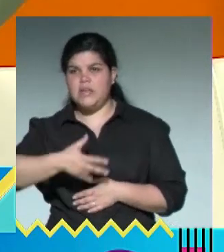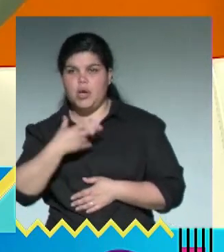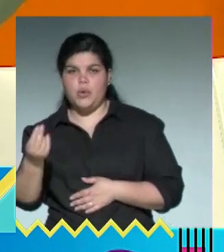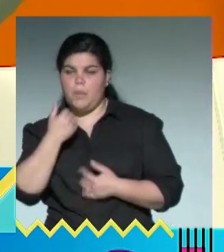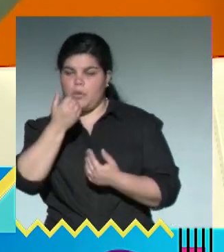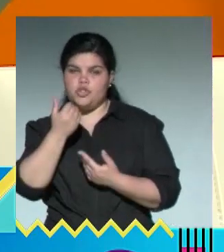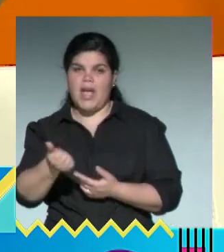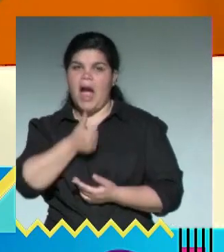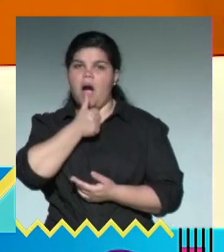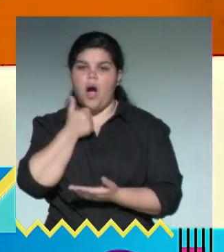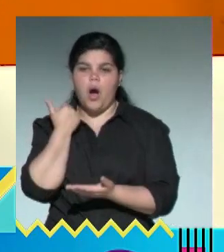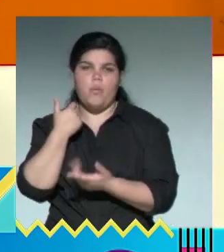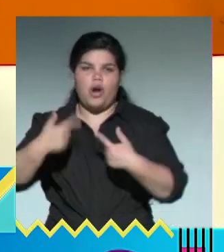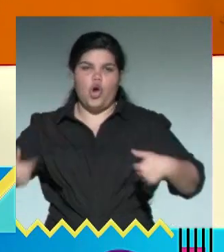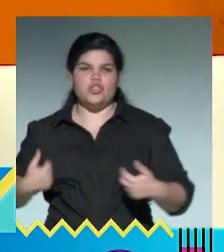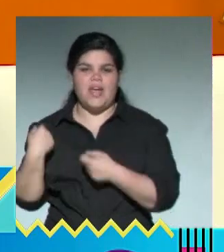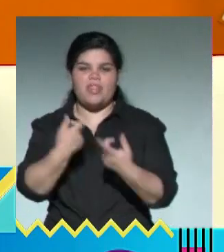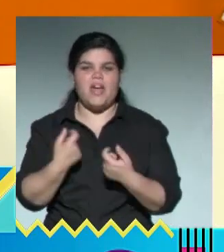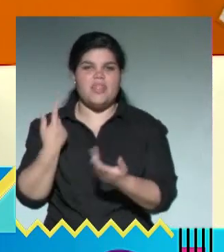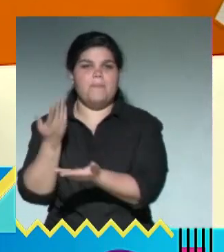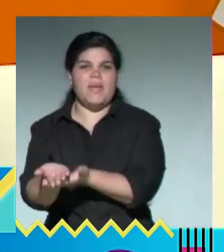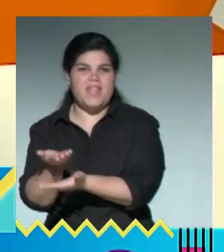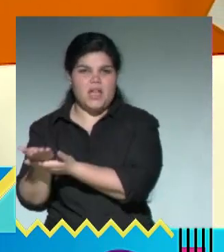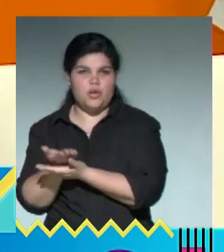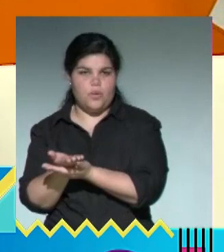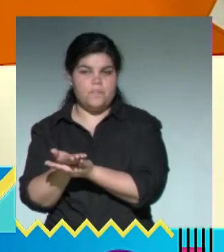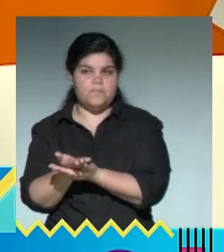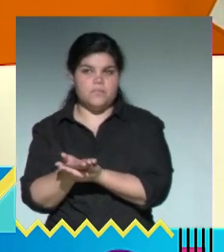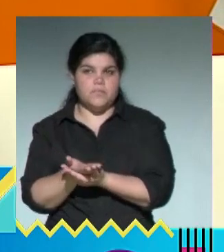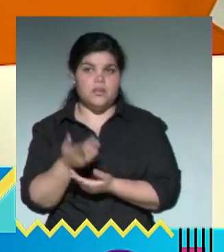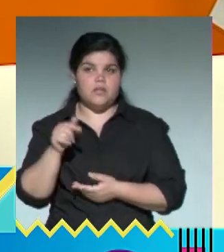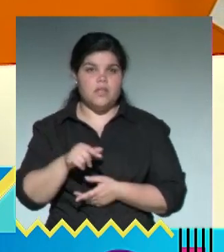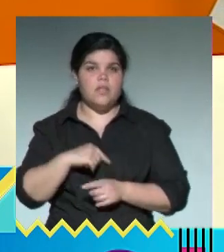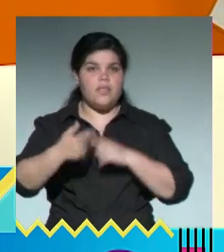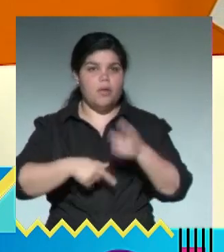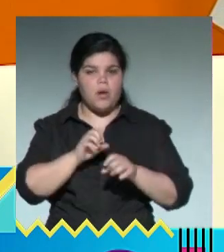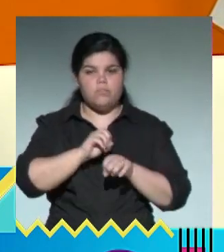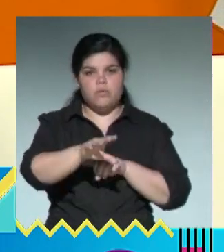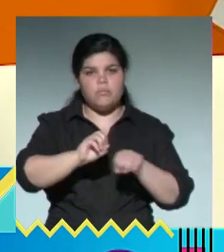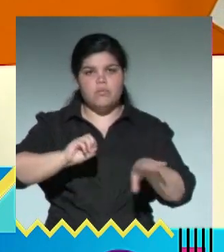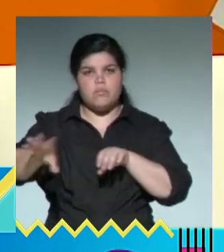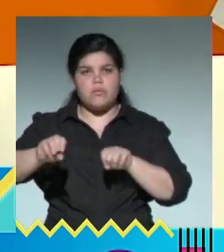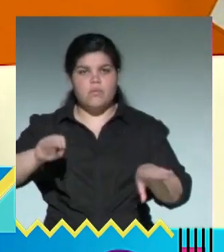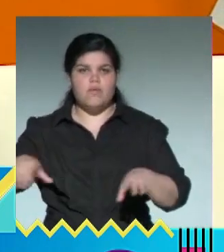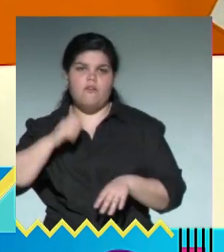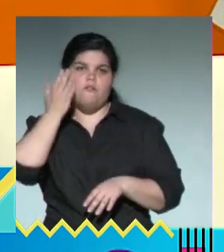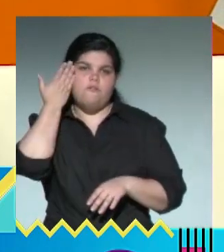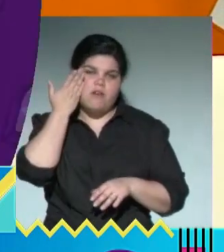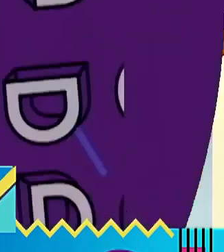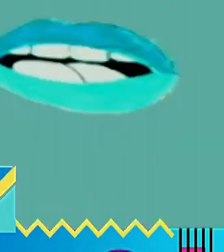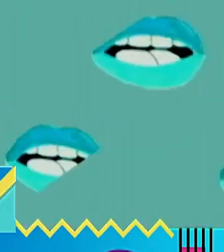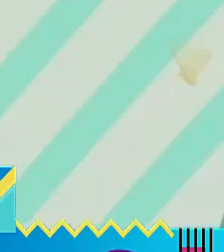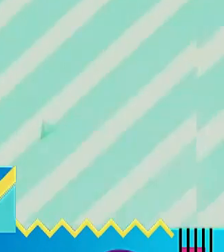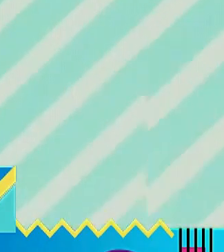Sí. pero empiezan a compartirse entre los distintos grupos en el Facebook o en